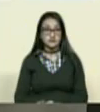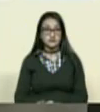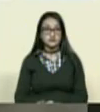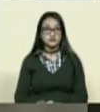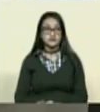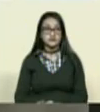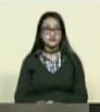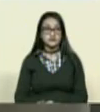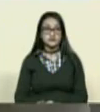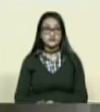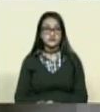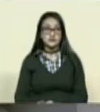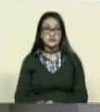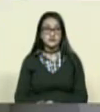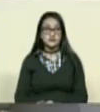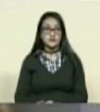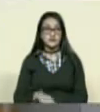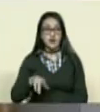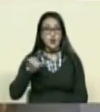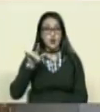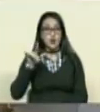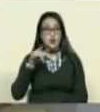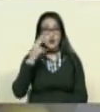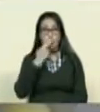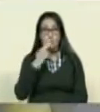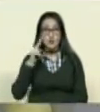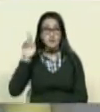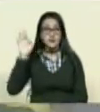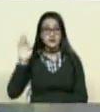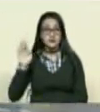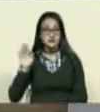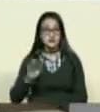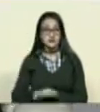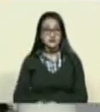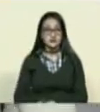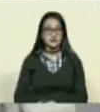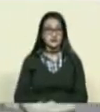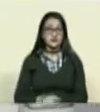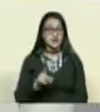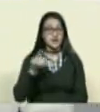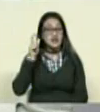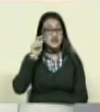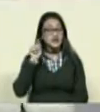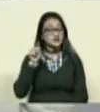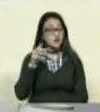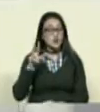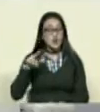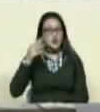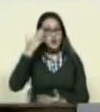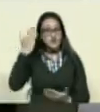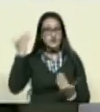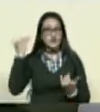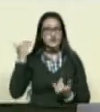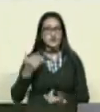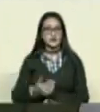Correcto. El lunes nos juramentamos. El lunes se juramenta, un día que no van a olvidar nunca. Aquí está.